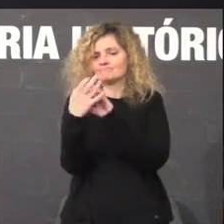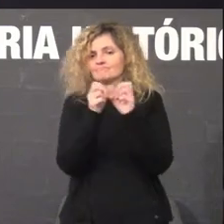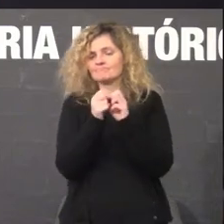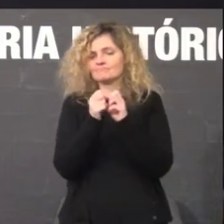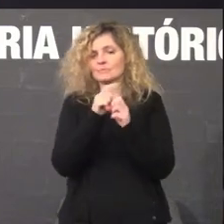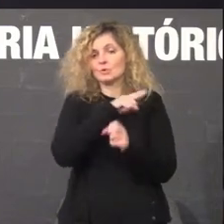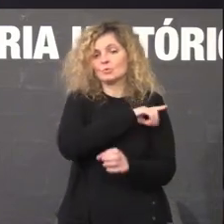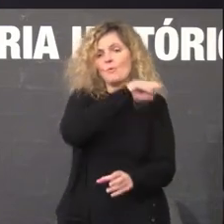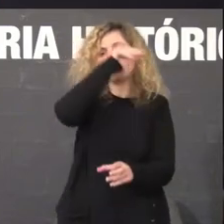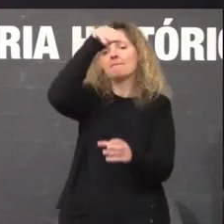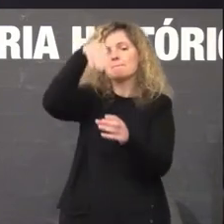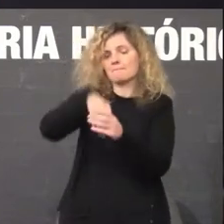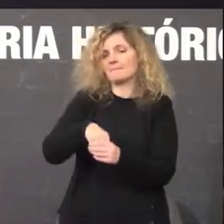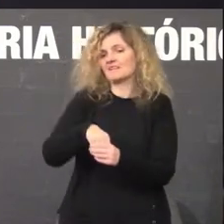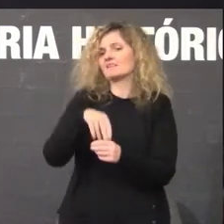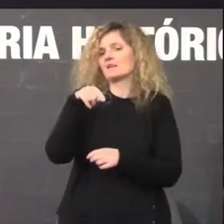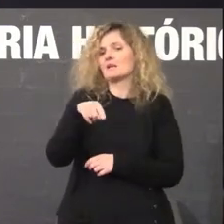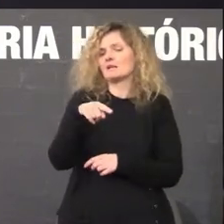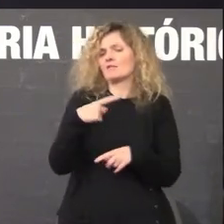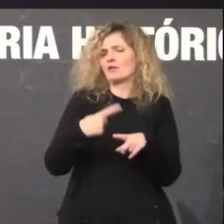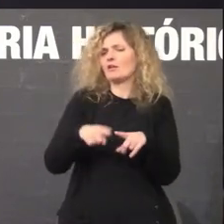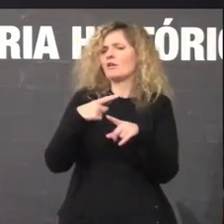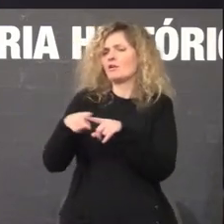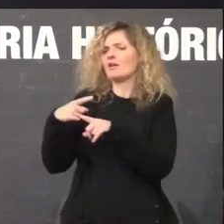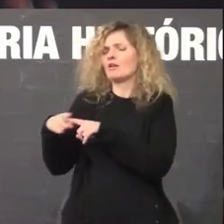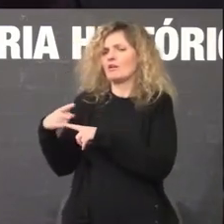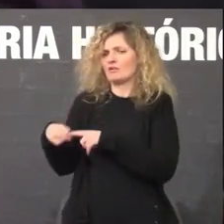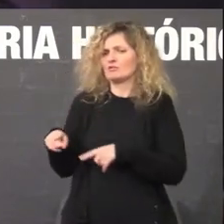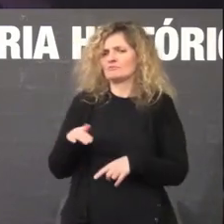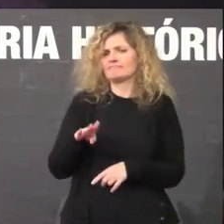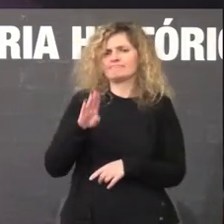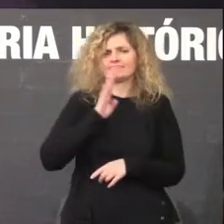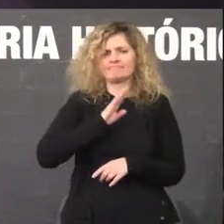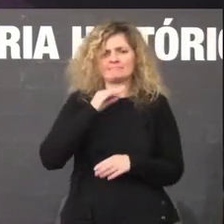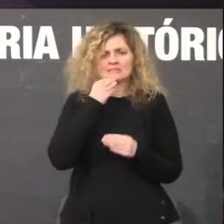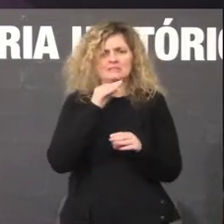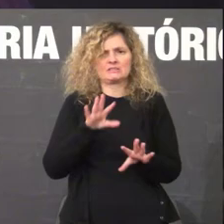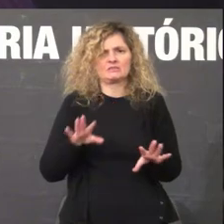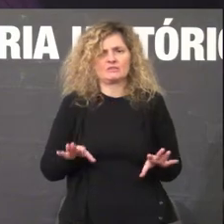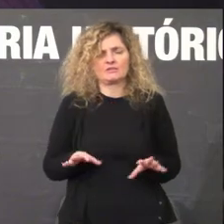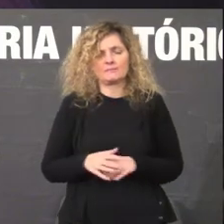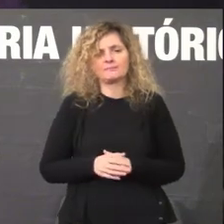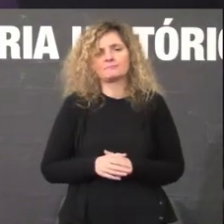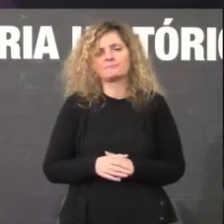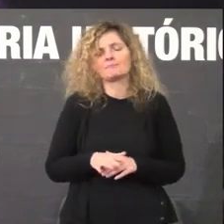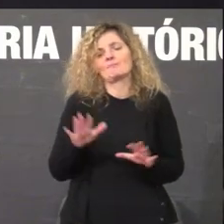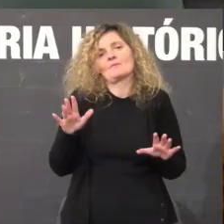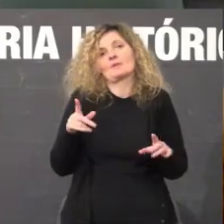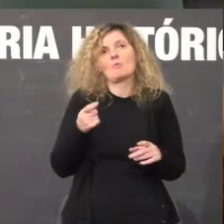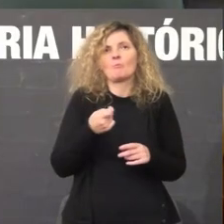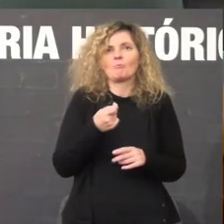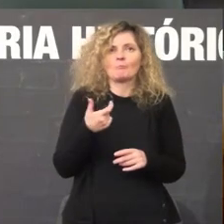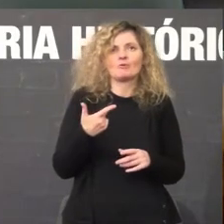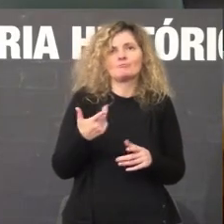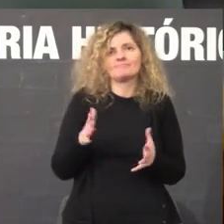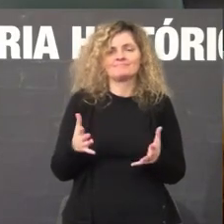metida como testaferro en una serie de historias, ¿no? Pero bueno, eso es un poco lo que...